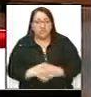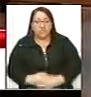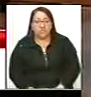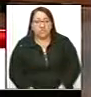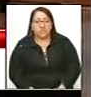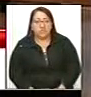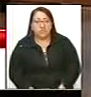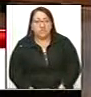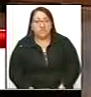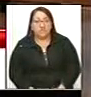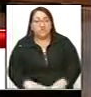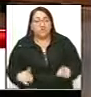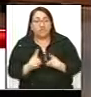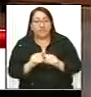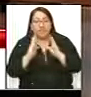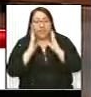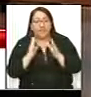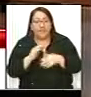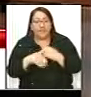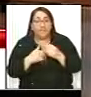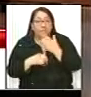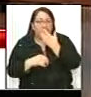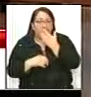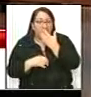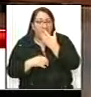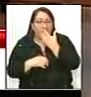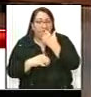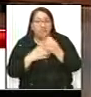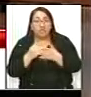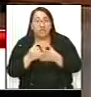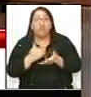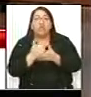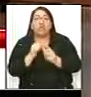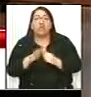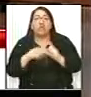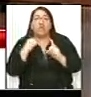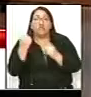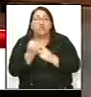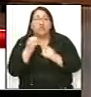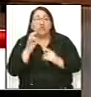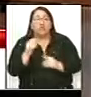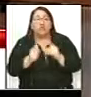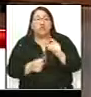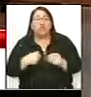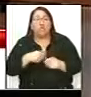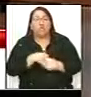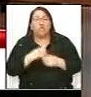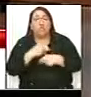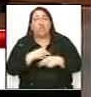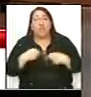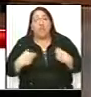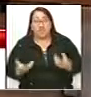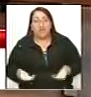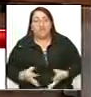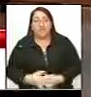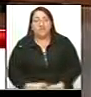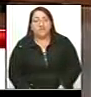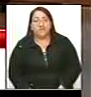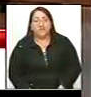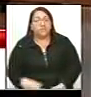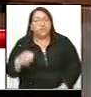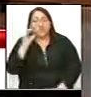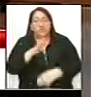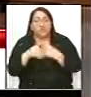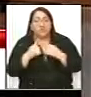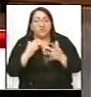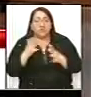la diversidad. Y justamente la diversidad es lo que ha enriquecido a la sociedad misma y a nosotros como humanidad. Buscamos que todos